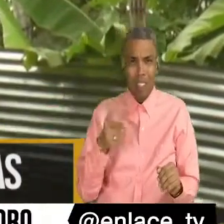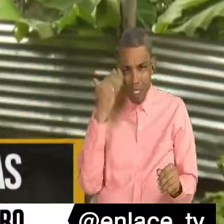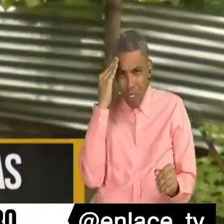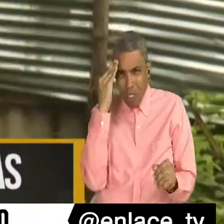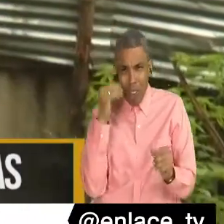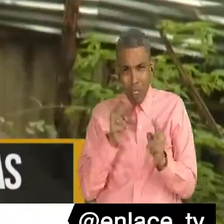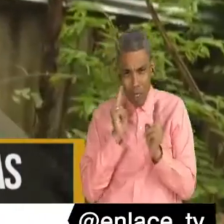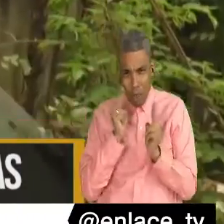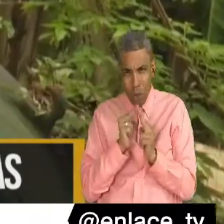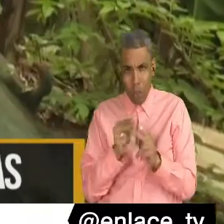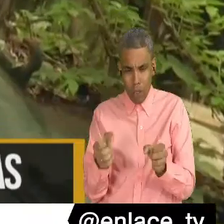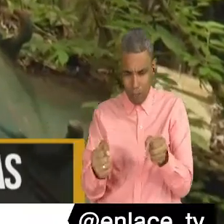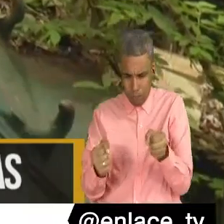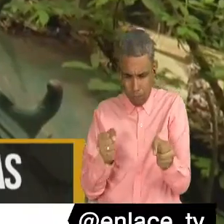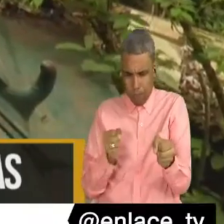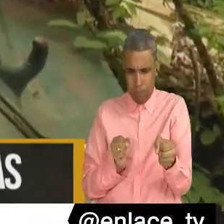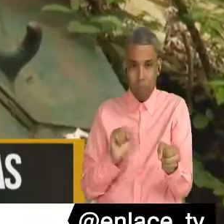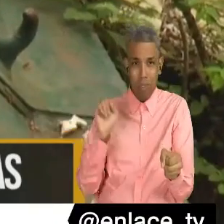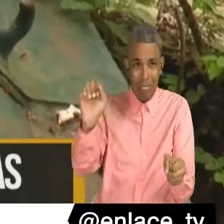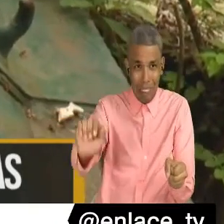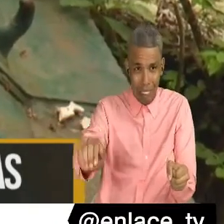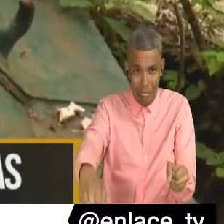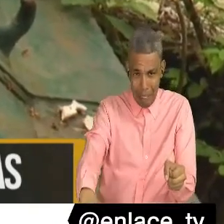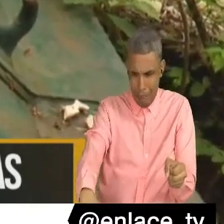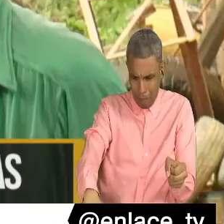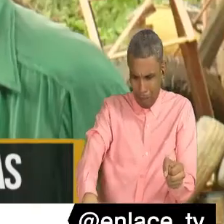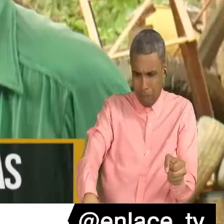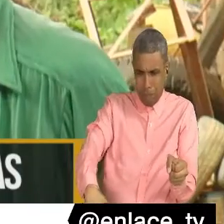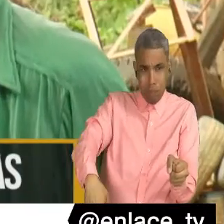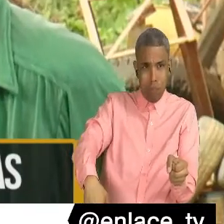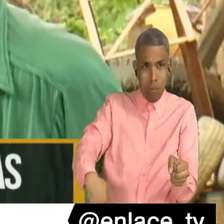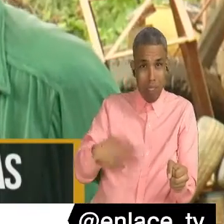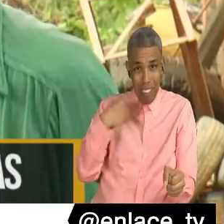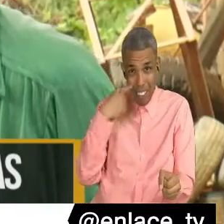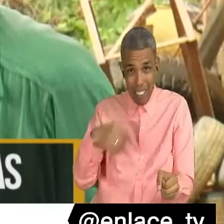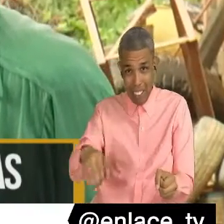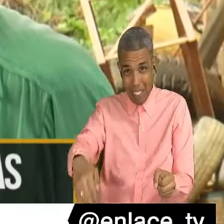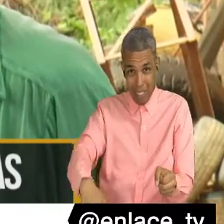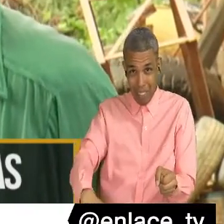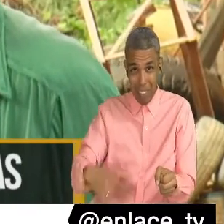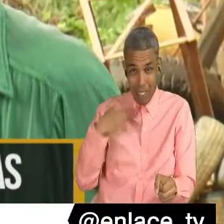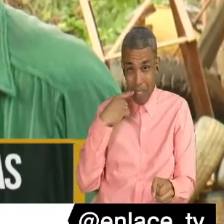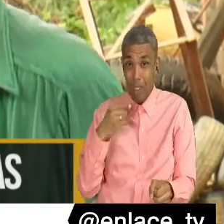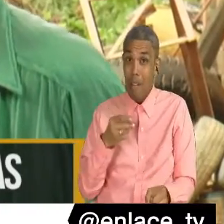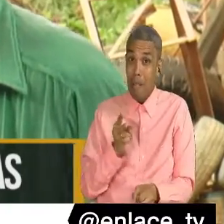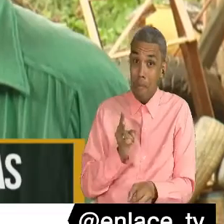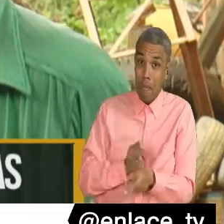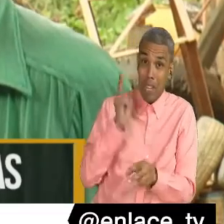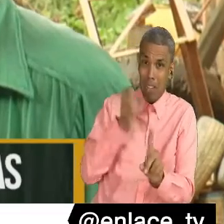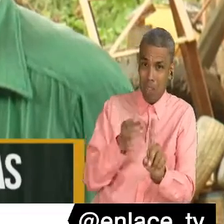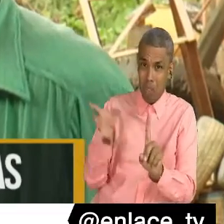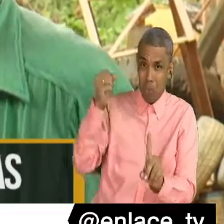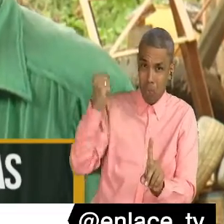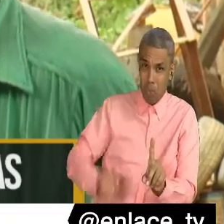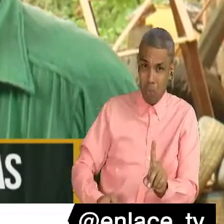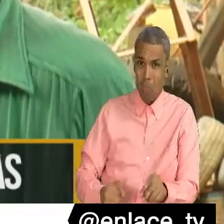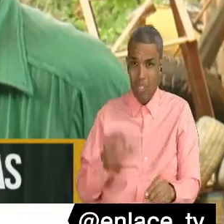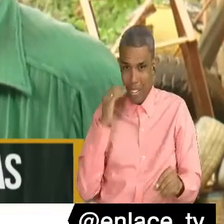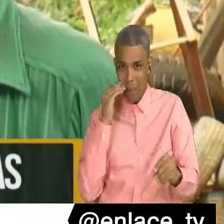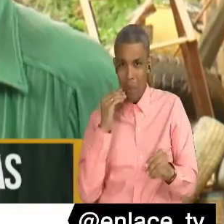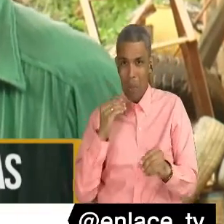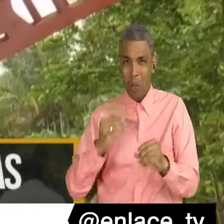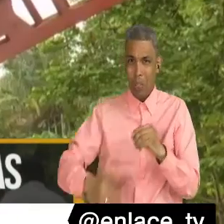una pieza que le fue hurtada y que impide poderla mover. Ese terreno es muy blando, es un